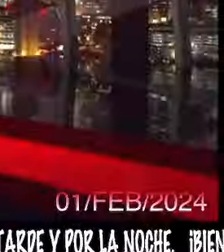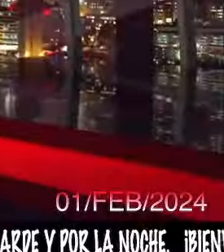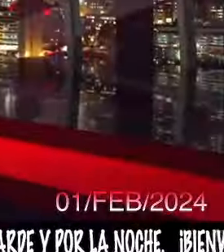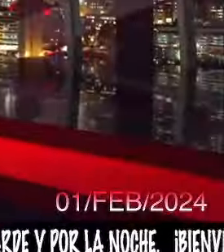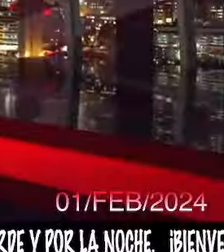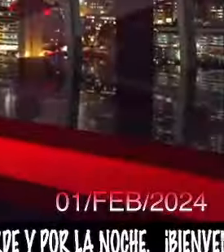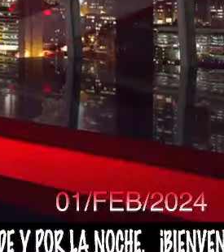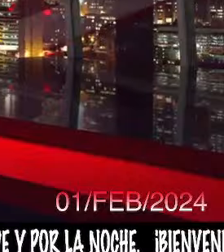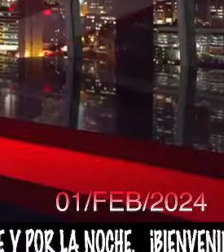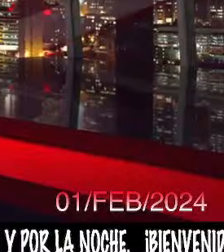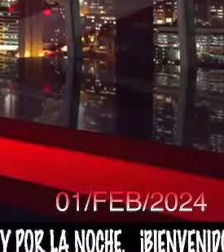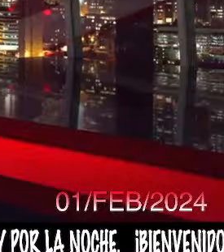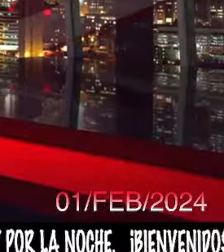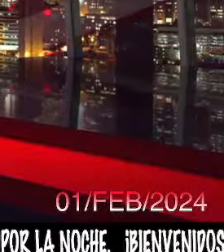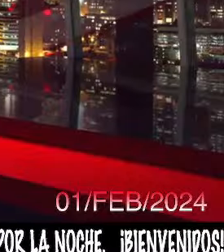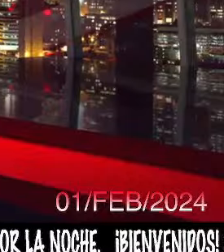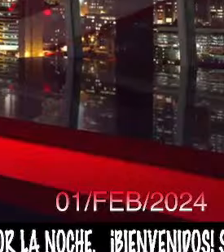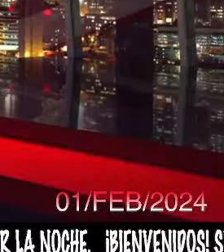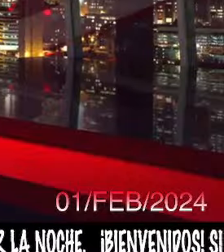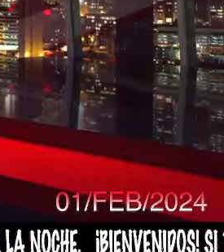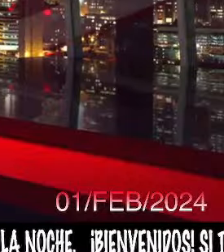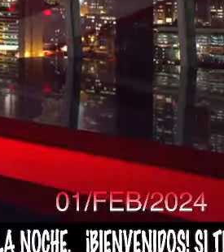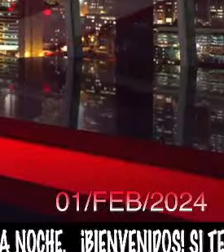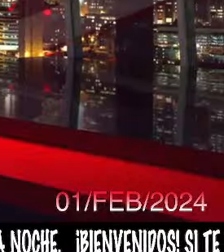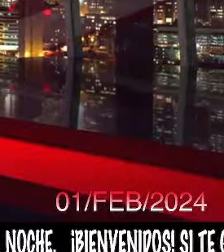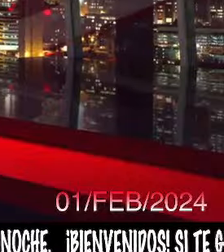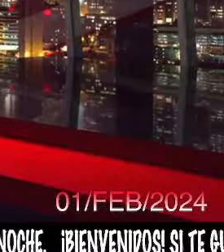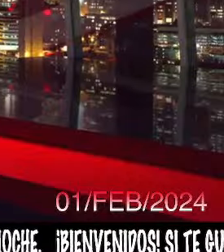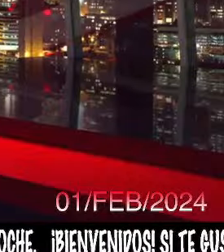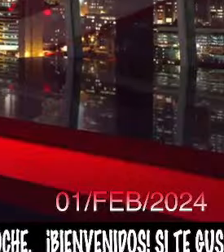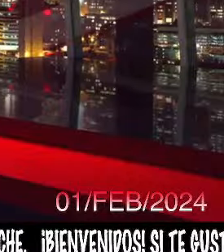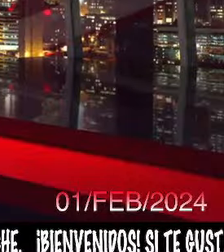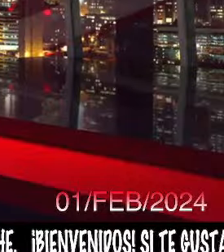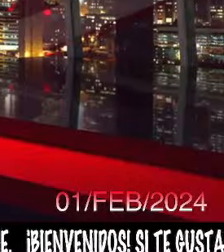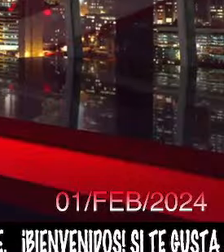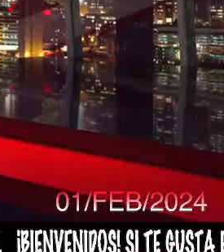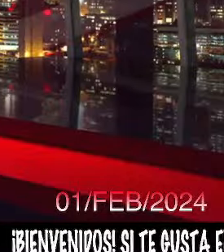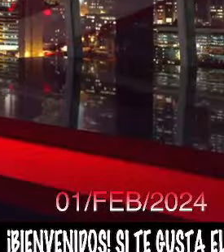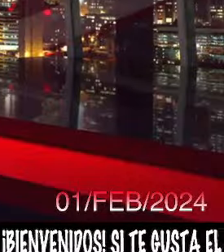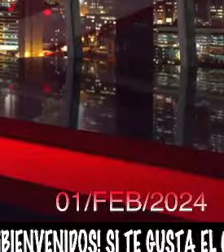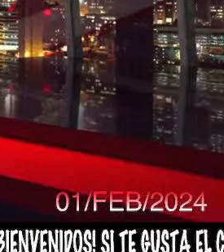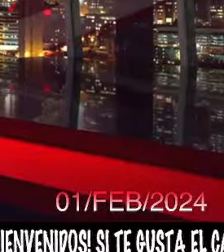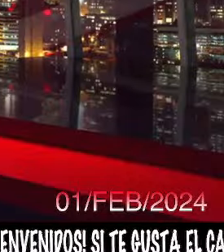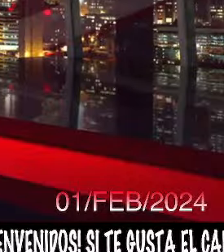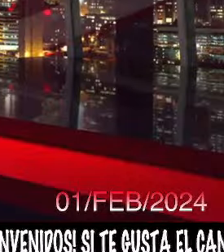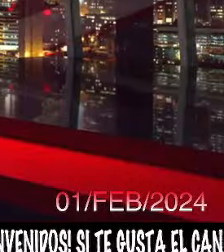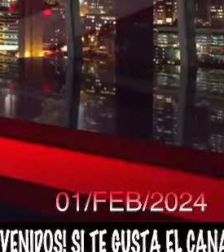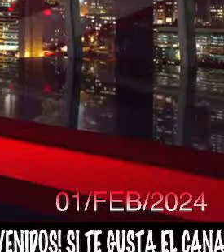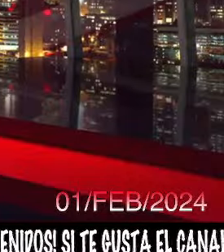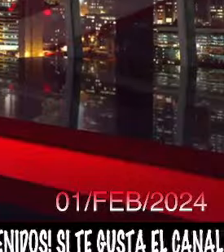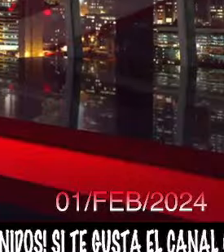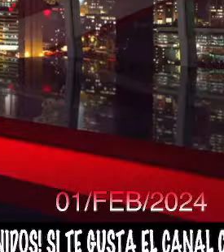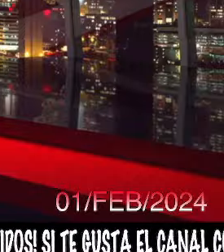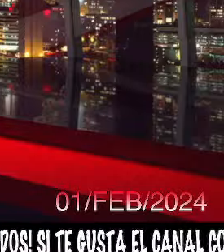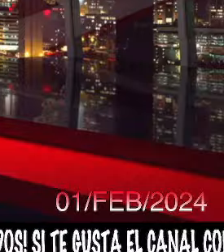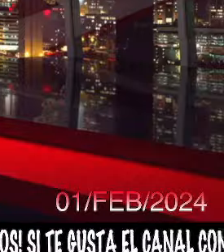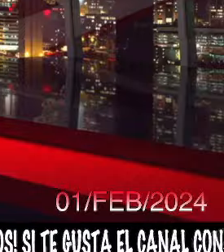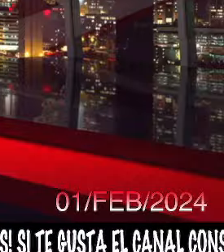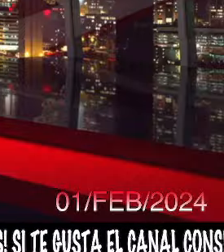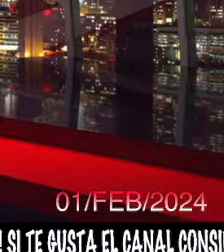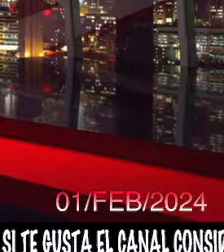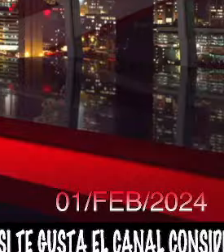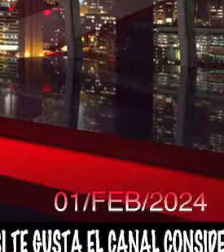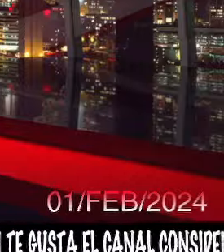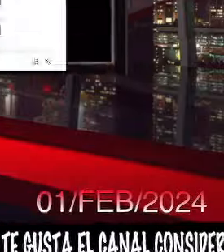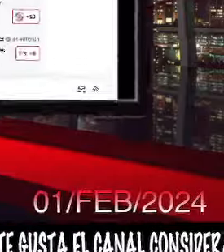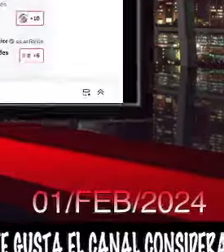representante. Pues ahí tiene la participación del diputado Fernández Noroña. También en redes sociales ya compartía estas fotografías